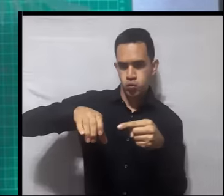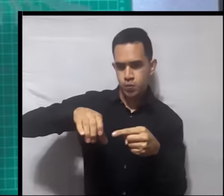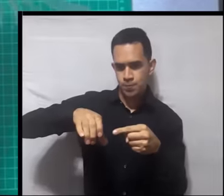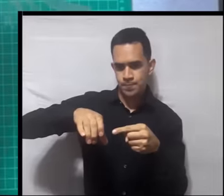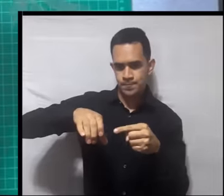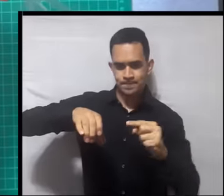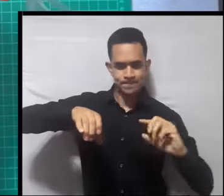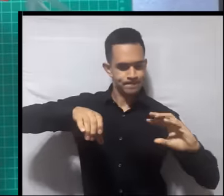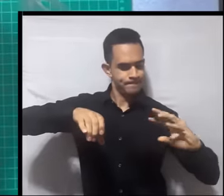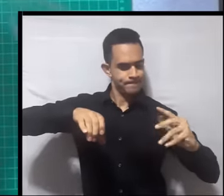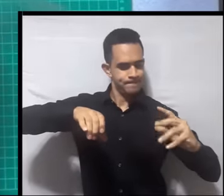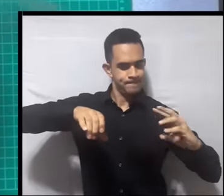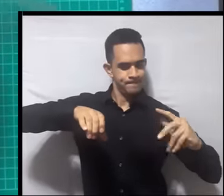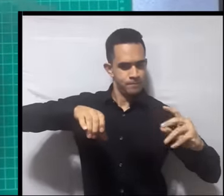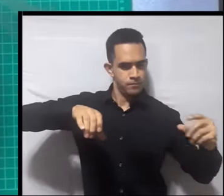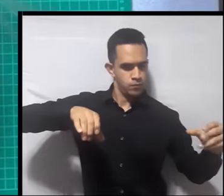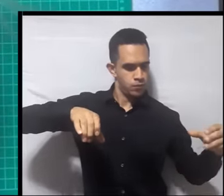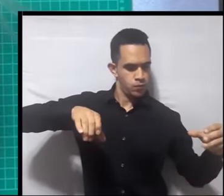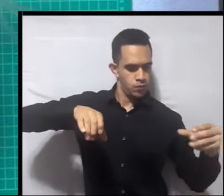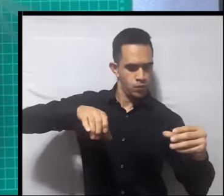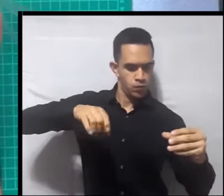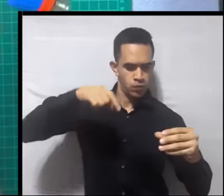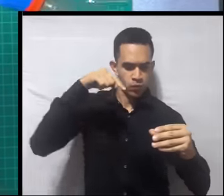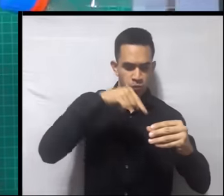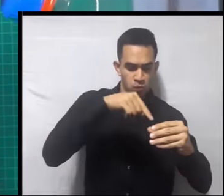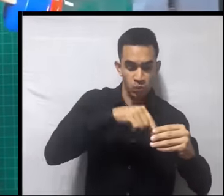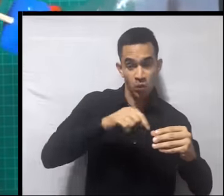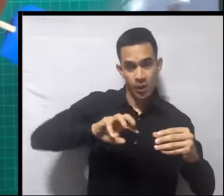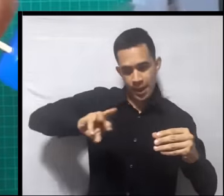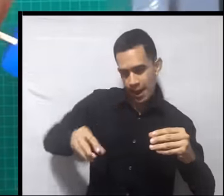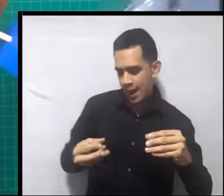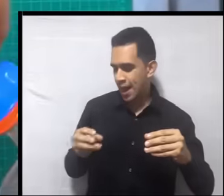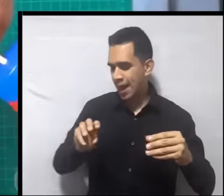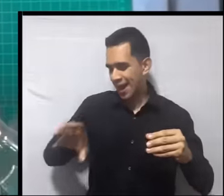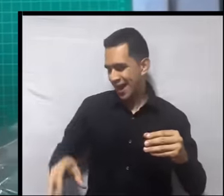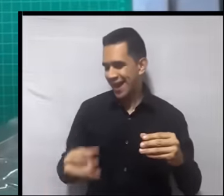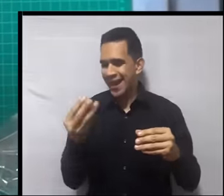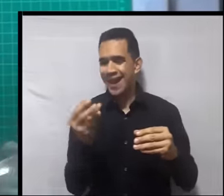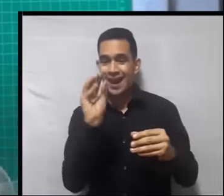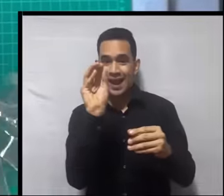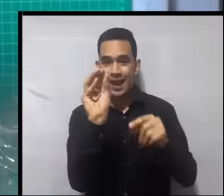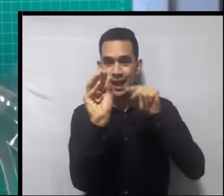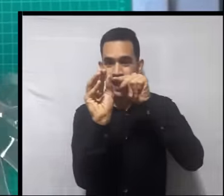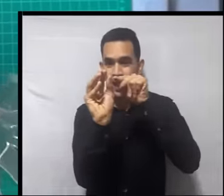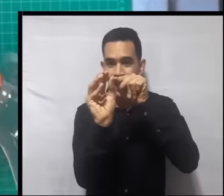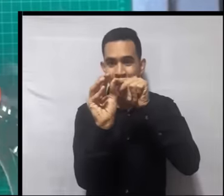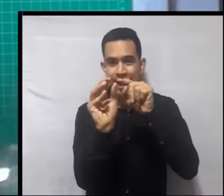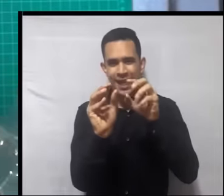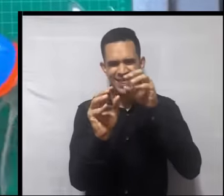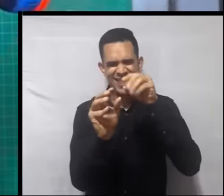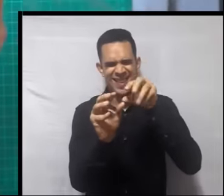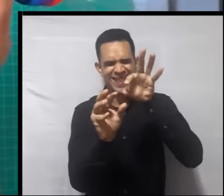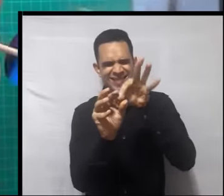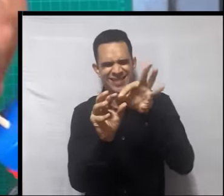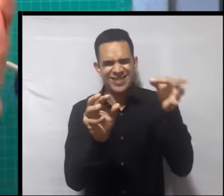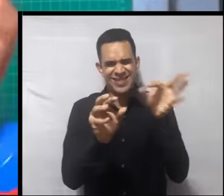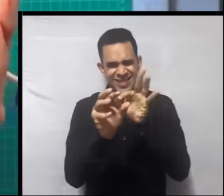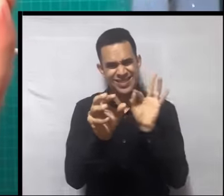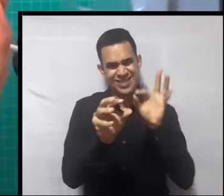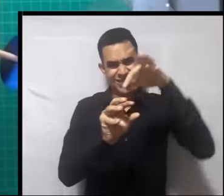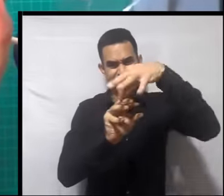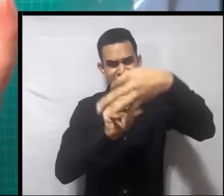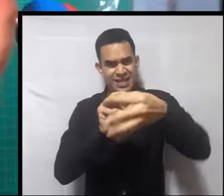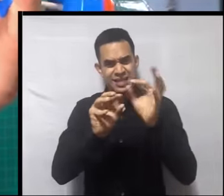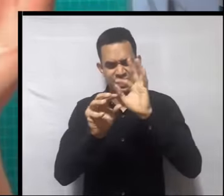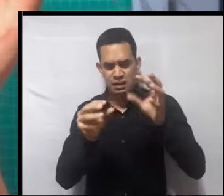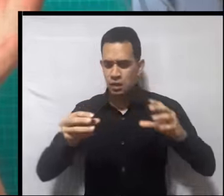se debe introducir en el tapón con las ligas, por la parte interior de la tapa, Debes tener cuidado al momento de introducir el palillo